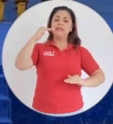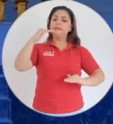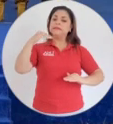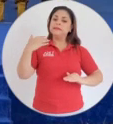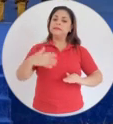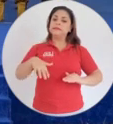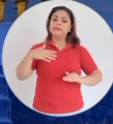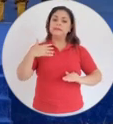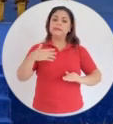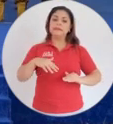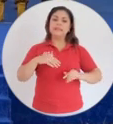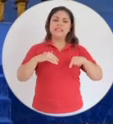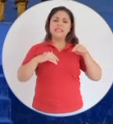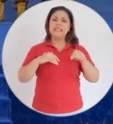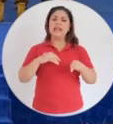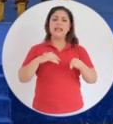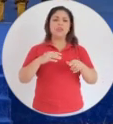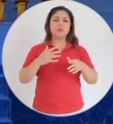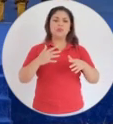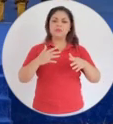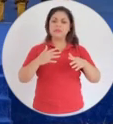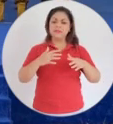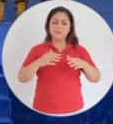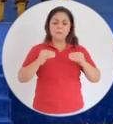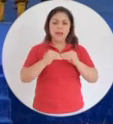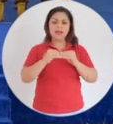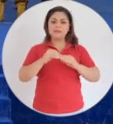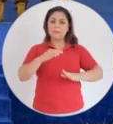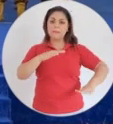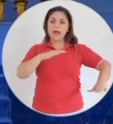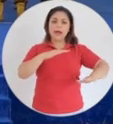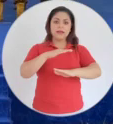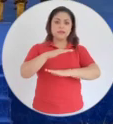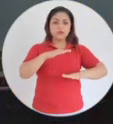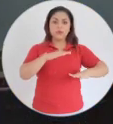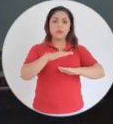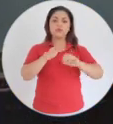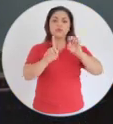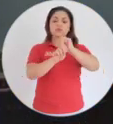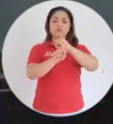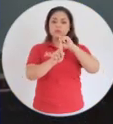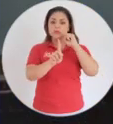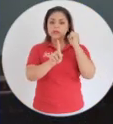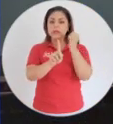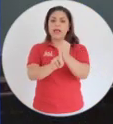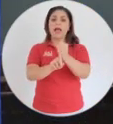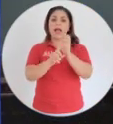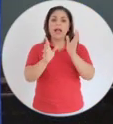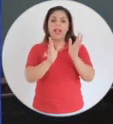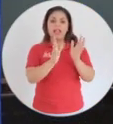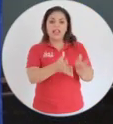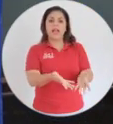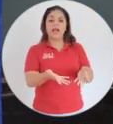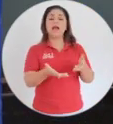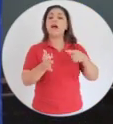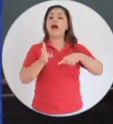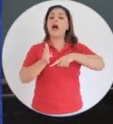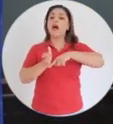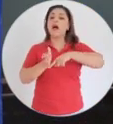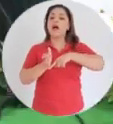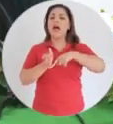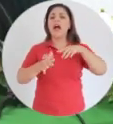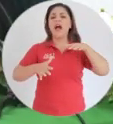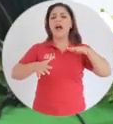se ha arraigado en la estructura más básica de la sociedad y en ocasiones, yo ni tan siquiera podría